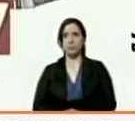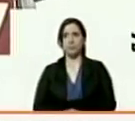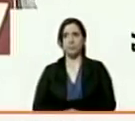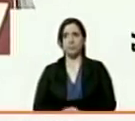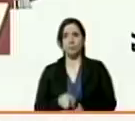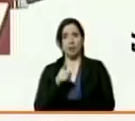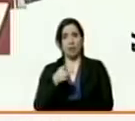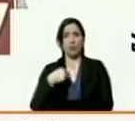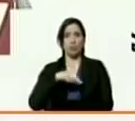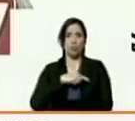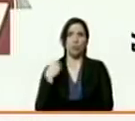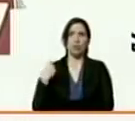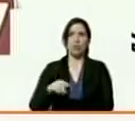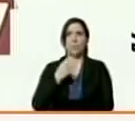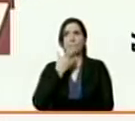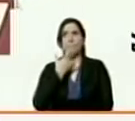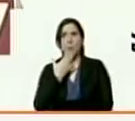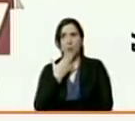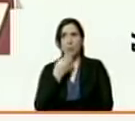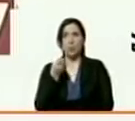nosotros tenemos, por ejemplo,